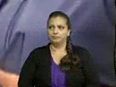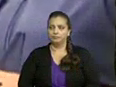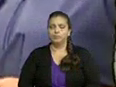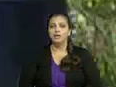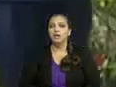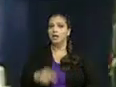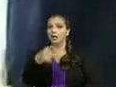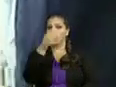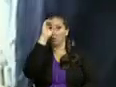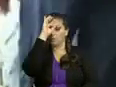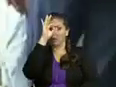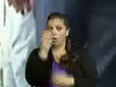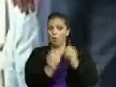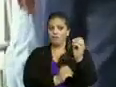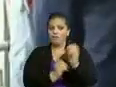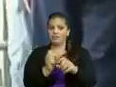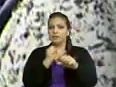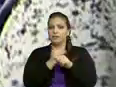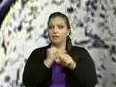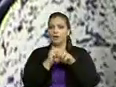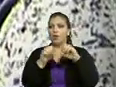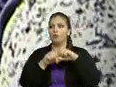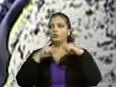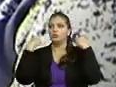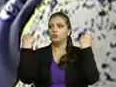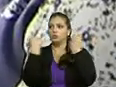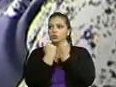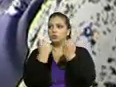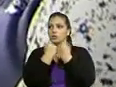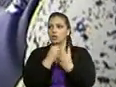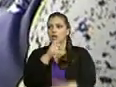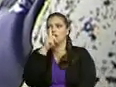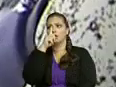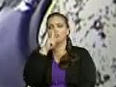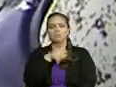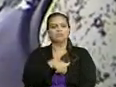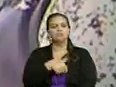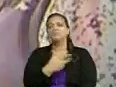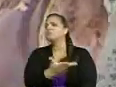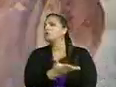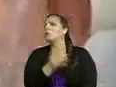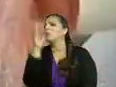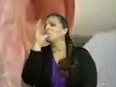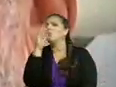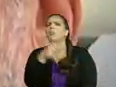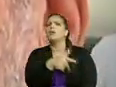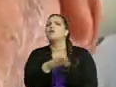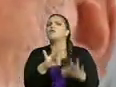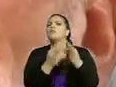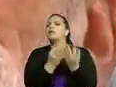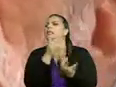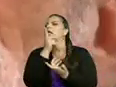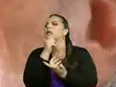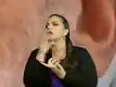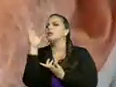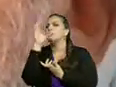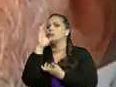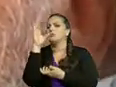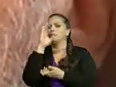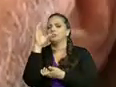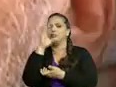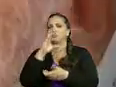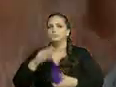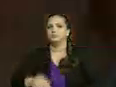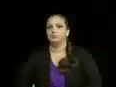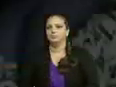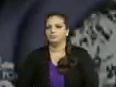trabajo social del Hospital Guayaquil realiza investigación de campo a fin de dar con el paradero de los familiares del sujeto. Me fui a